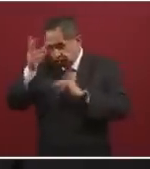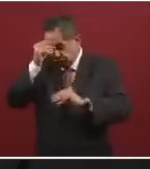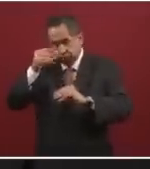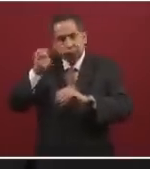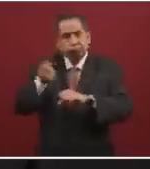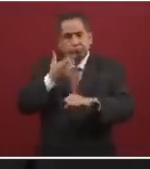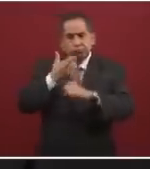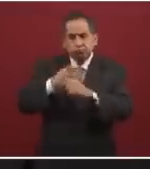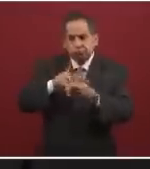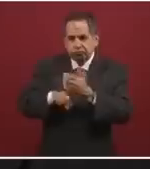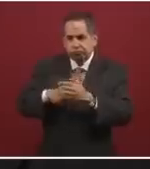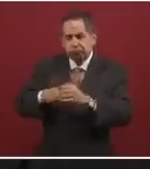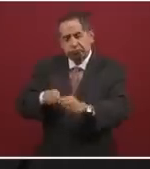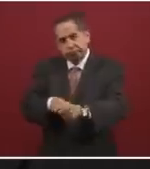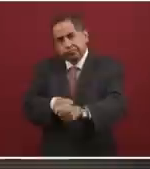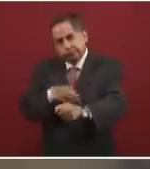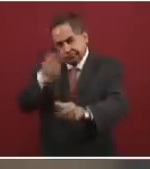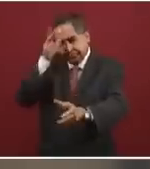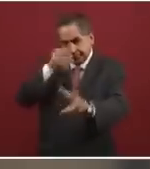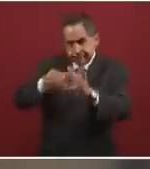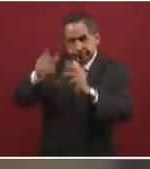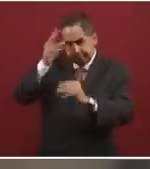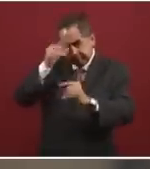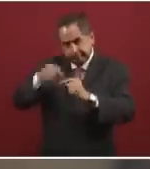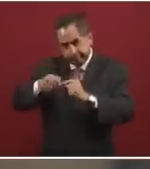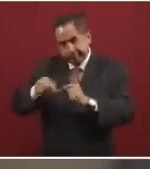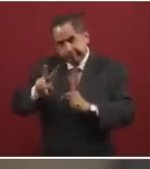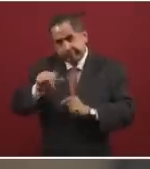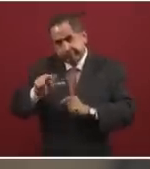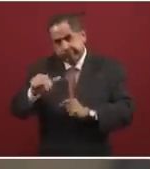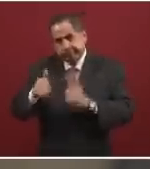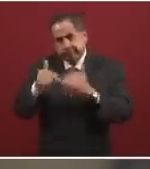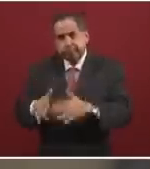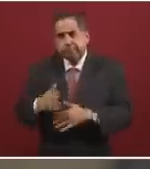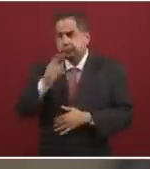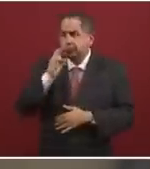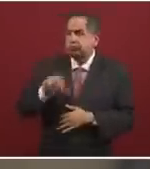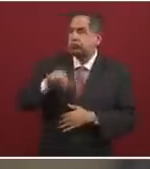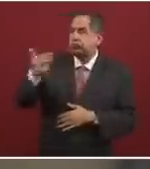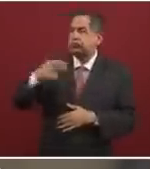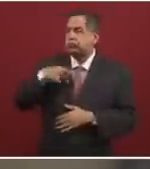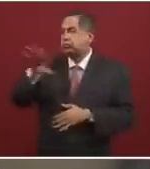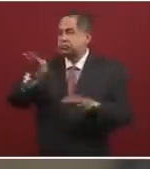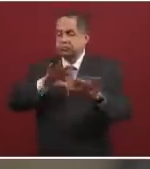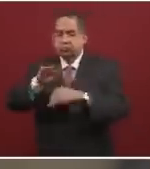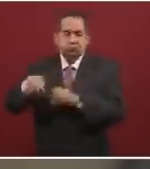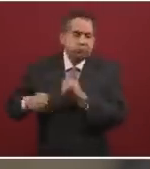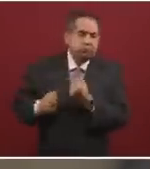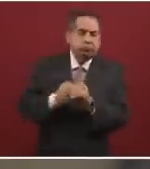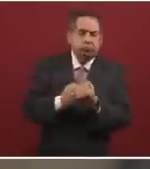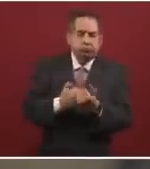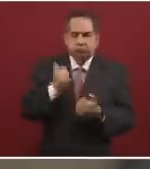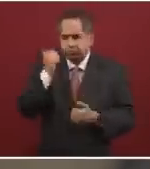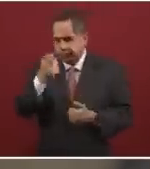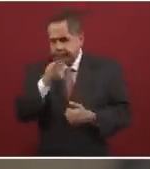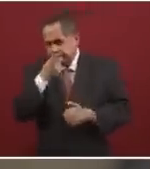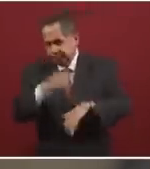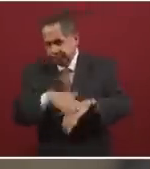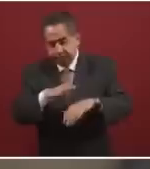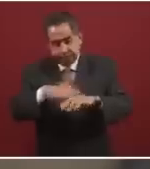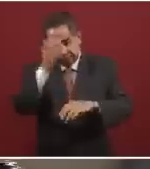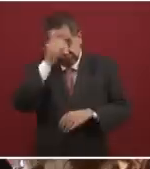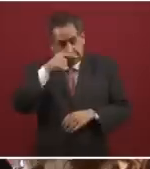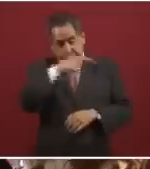sido larga y pesada y que debería rodearse de gente que lo respalde más. ¿Algún comentario sobre lo que opina